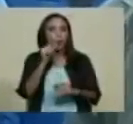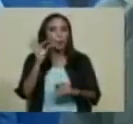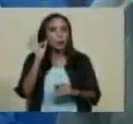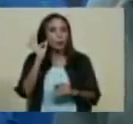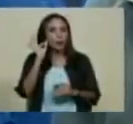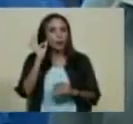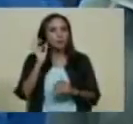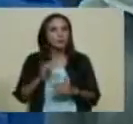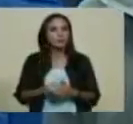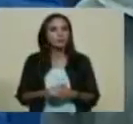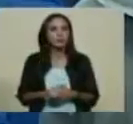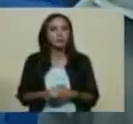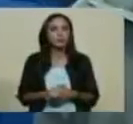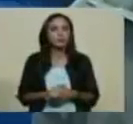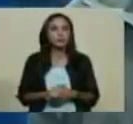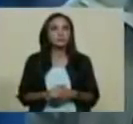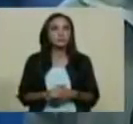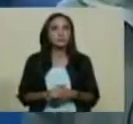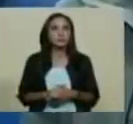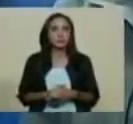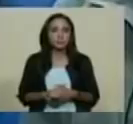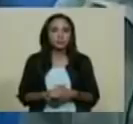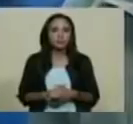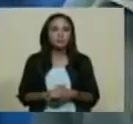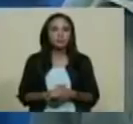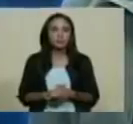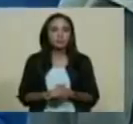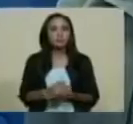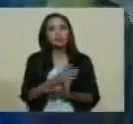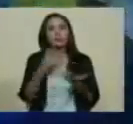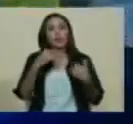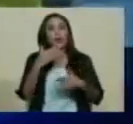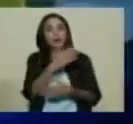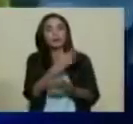juventud, agradecerles por esta nueva universidad.